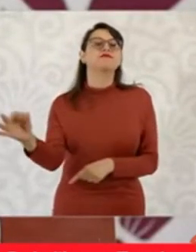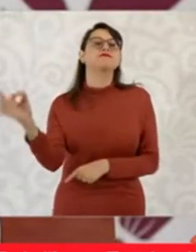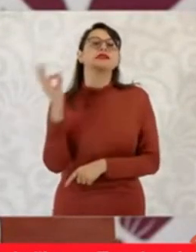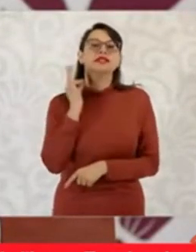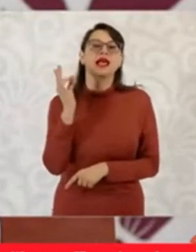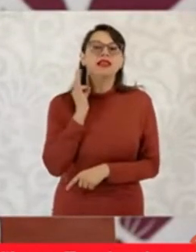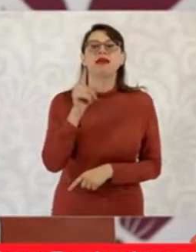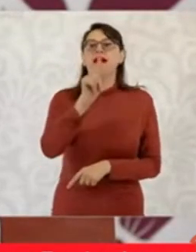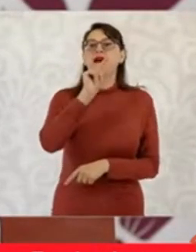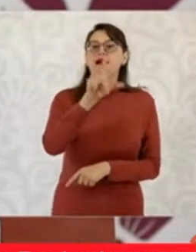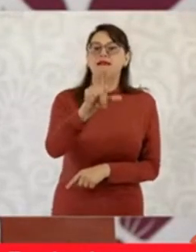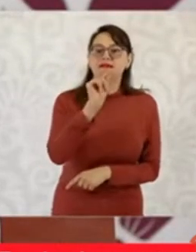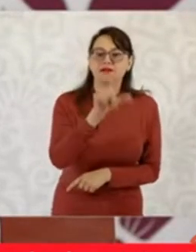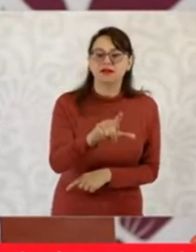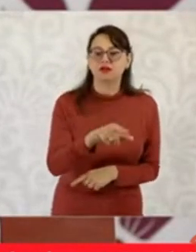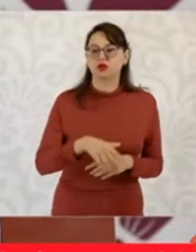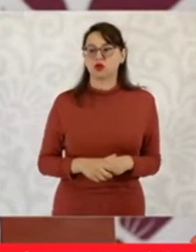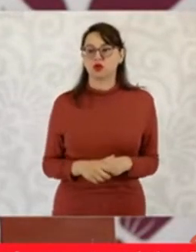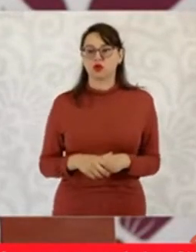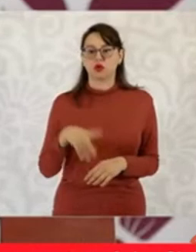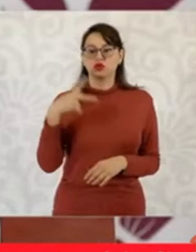Jalisco.